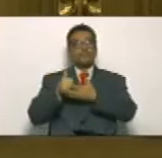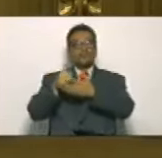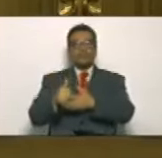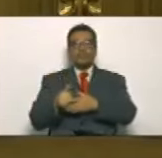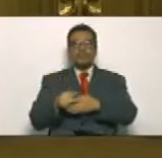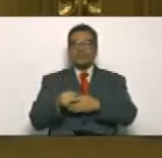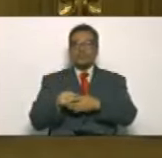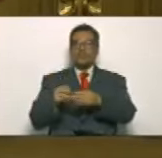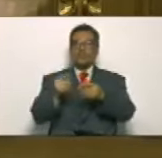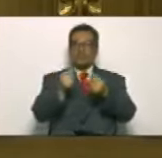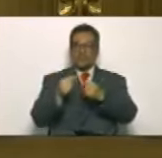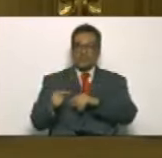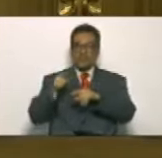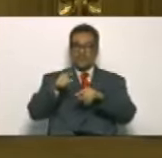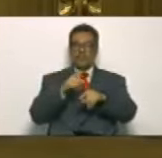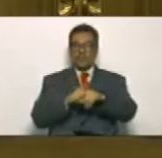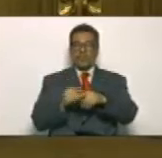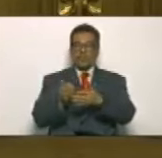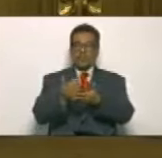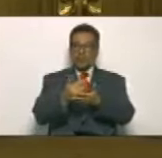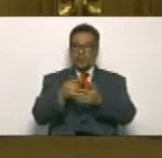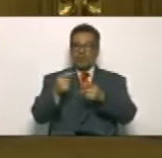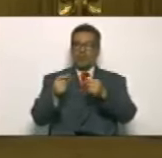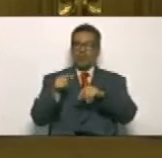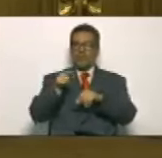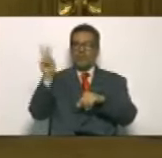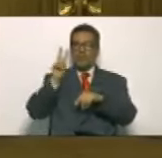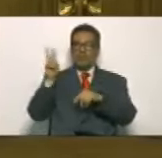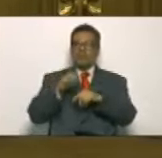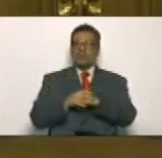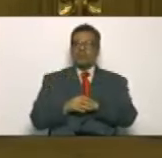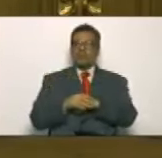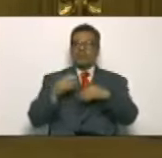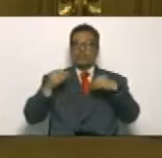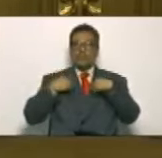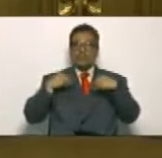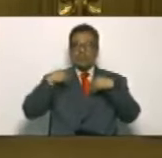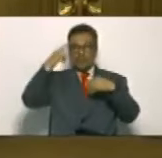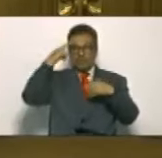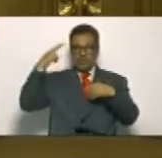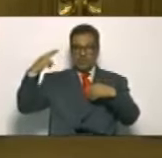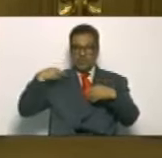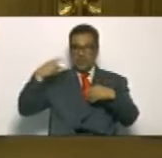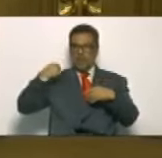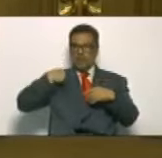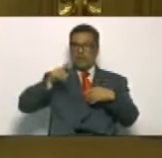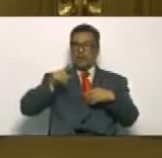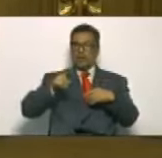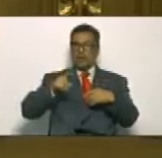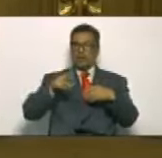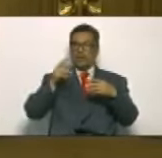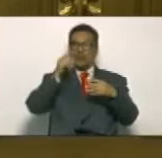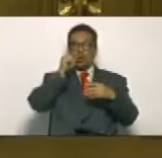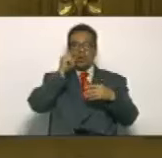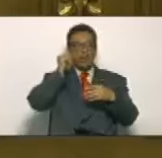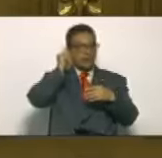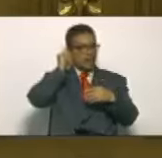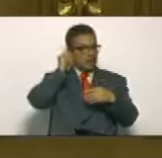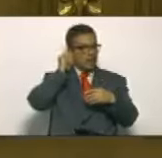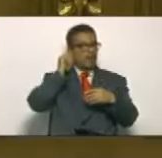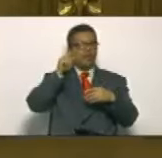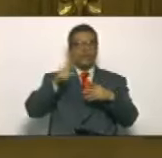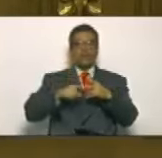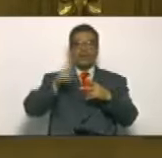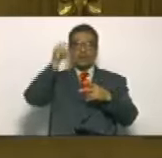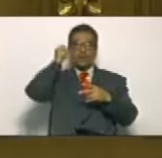de recuperación económica en esos momentos. Venezuela vive el orgullo de tener mujeres y hombres como